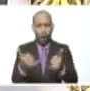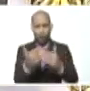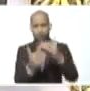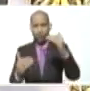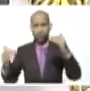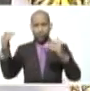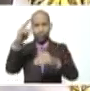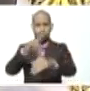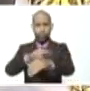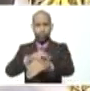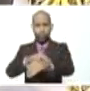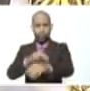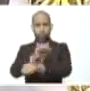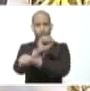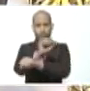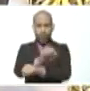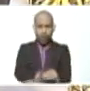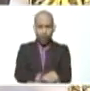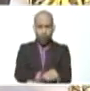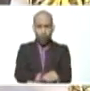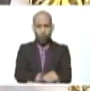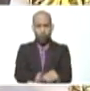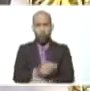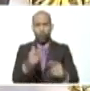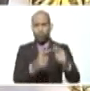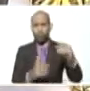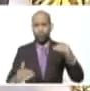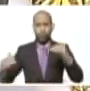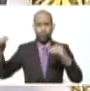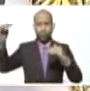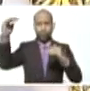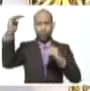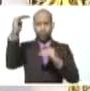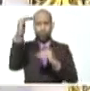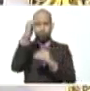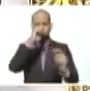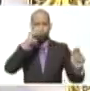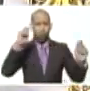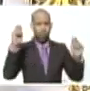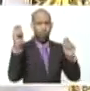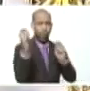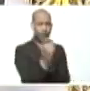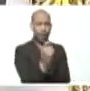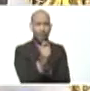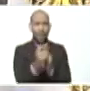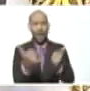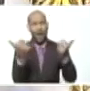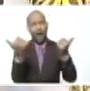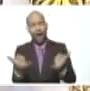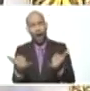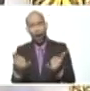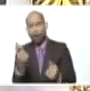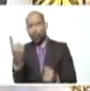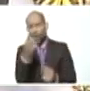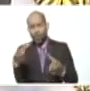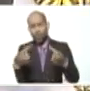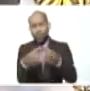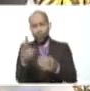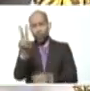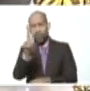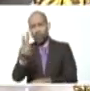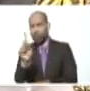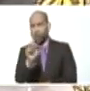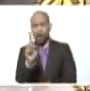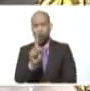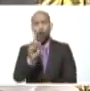Beato José Gregorio ya no pertenece únicamente a los venezolanos, sino que desde Venezuela